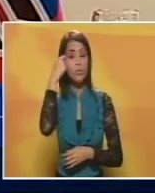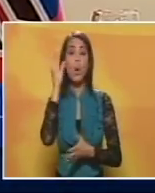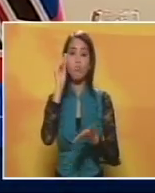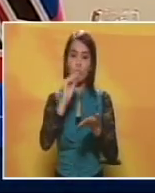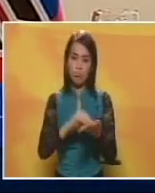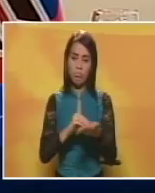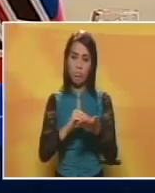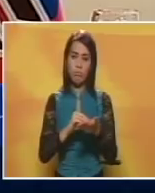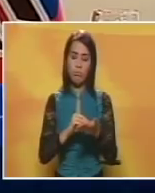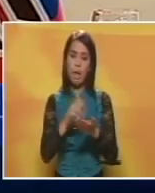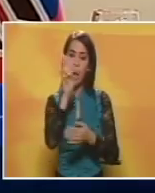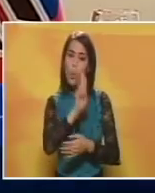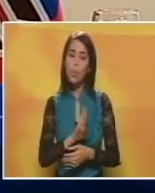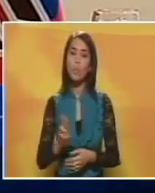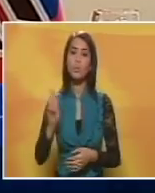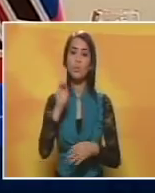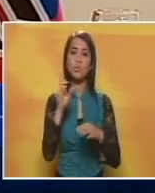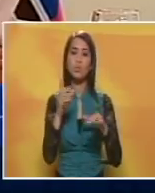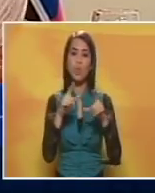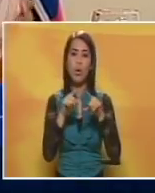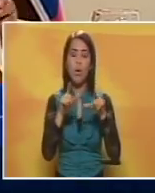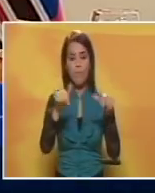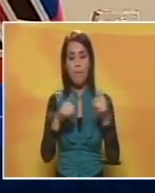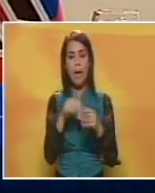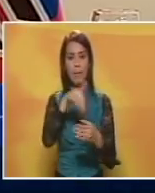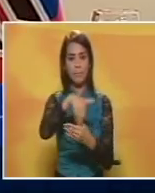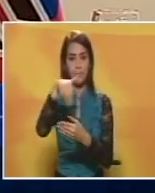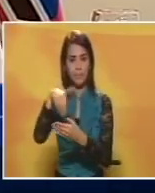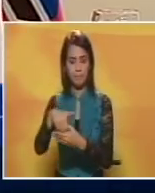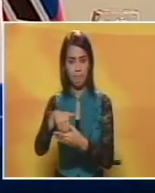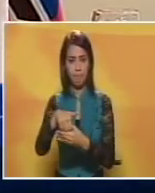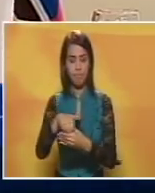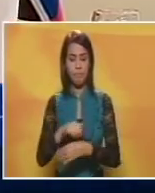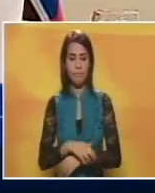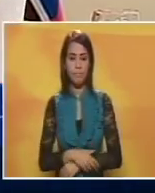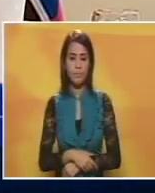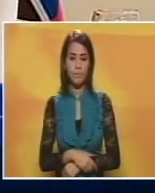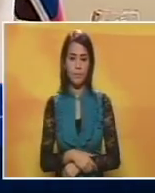vez más el uso de la máquina de votación.